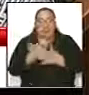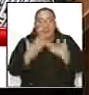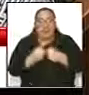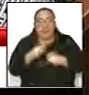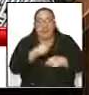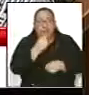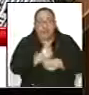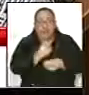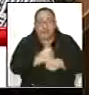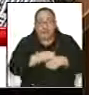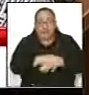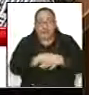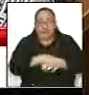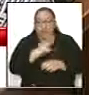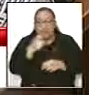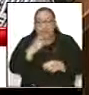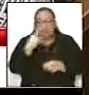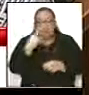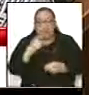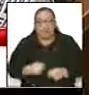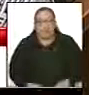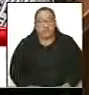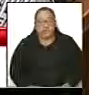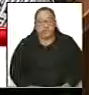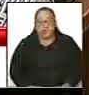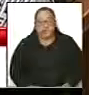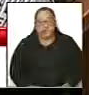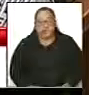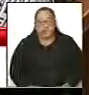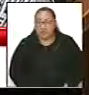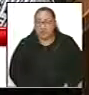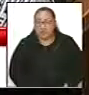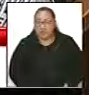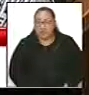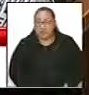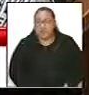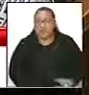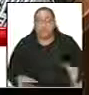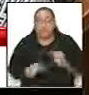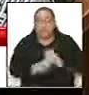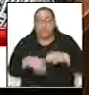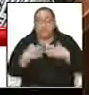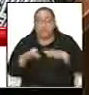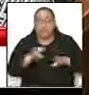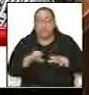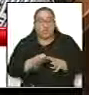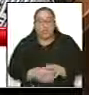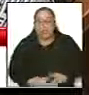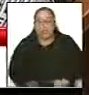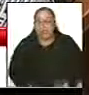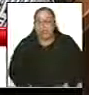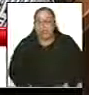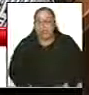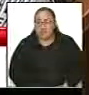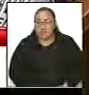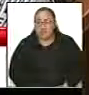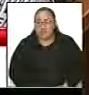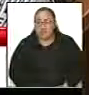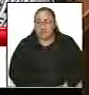tarea y bueno, este es lo que la reseña, digamos, breve que podría hacer al respecto, y estoy a la espera y sujeto a